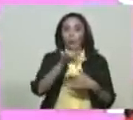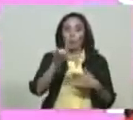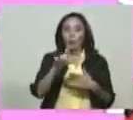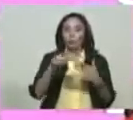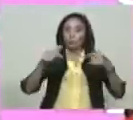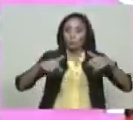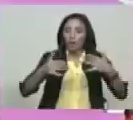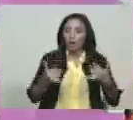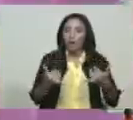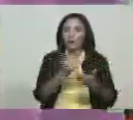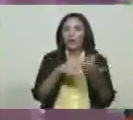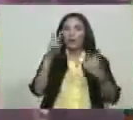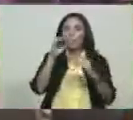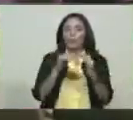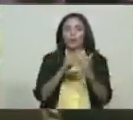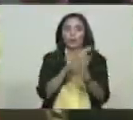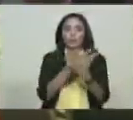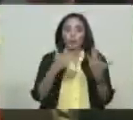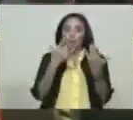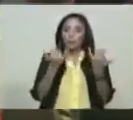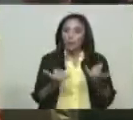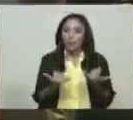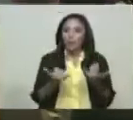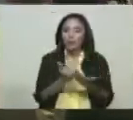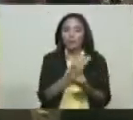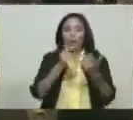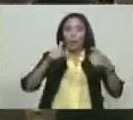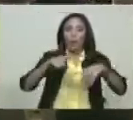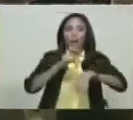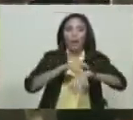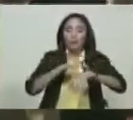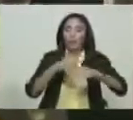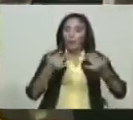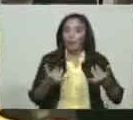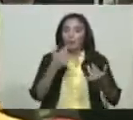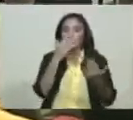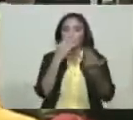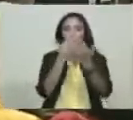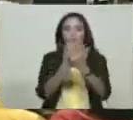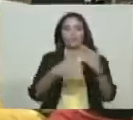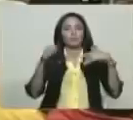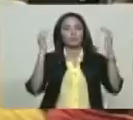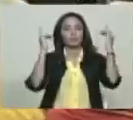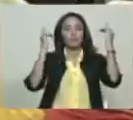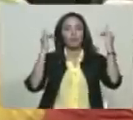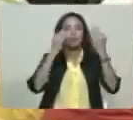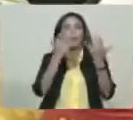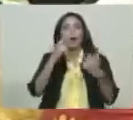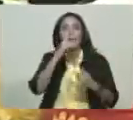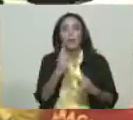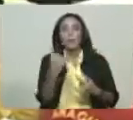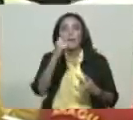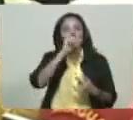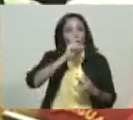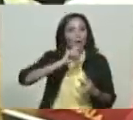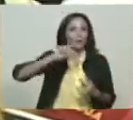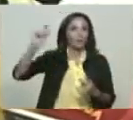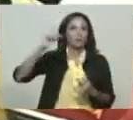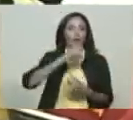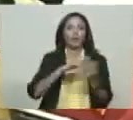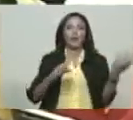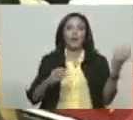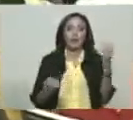30 de julio del año 2018, hoy a esta hora no estuviéramos celebrando el primer aniversario de la